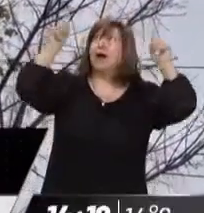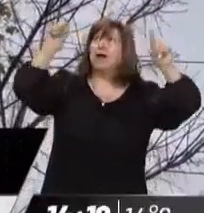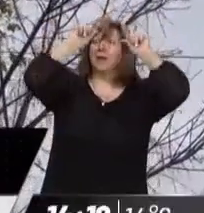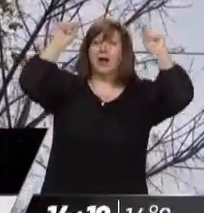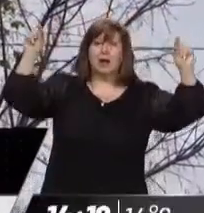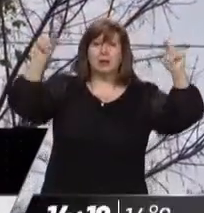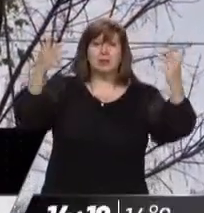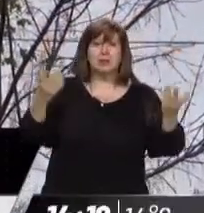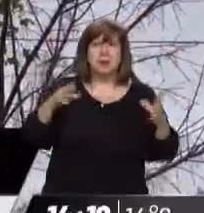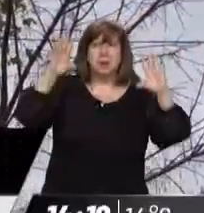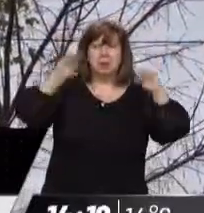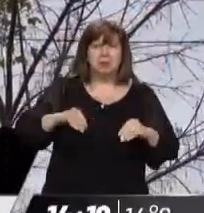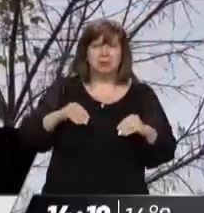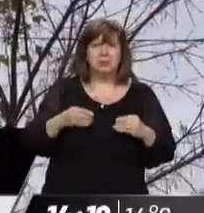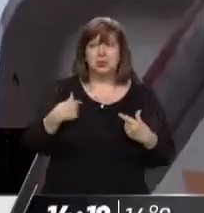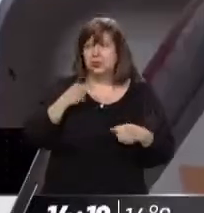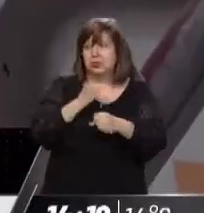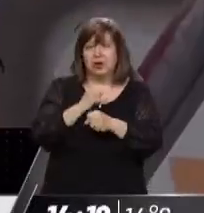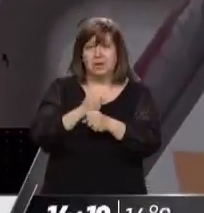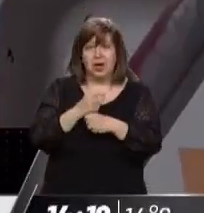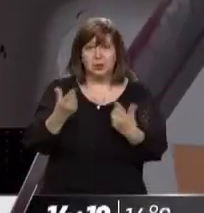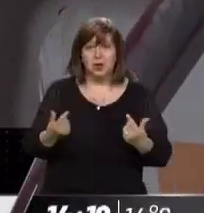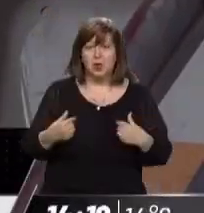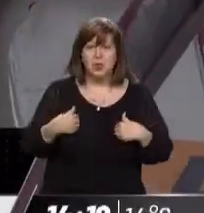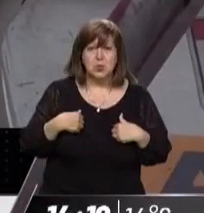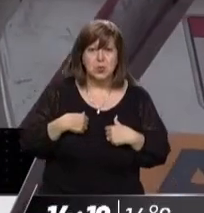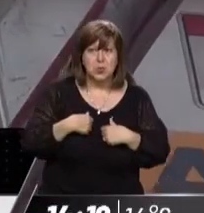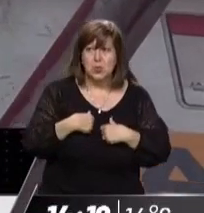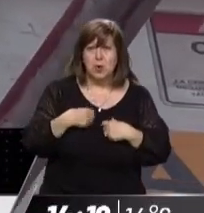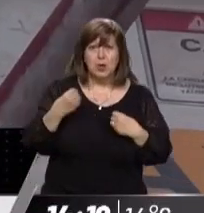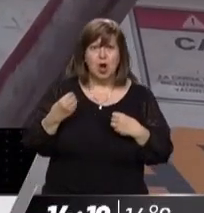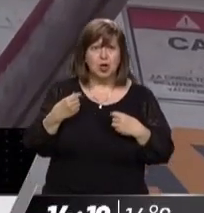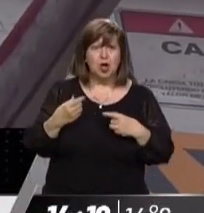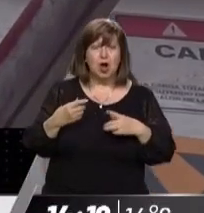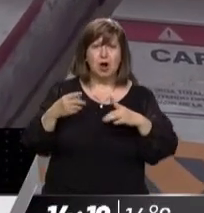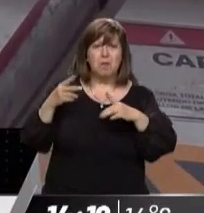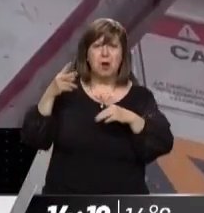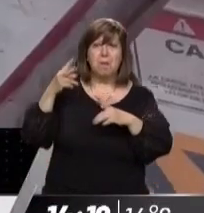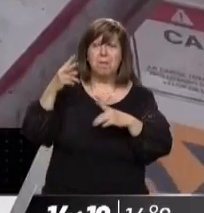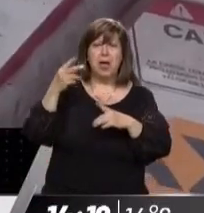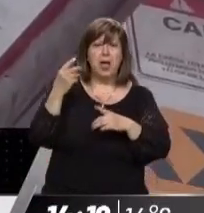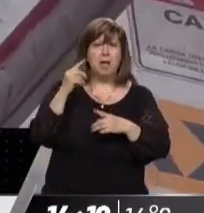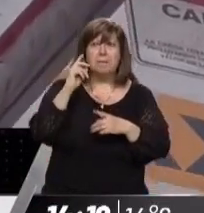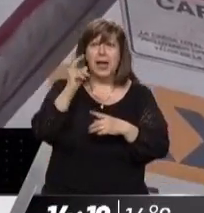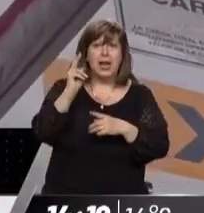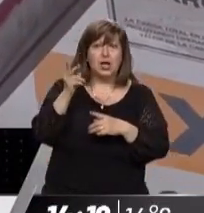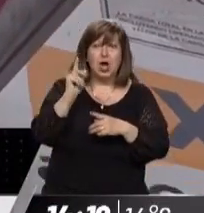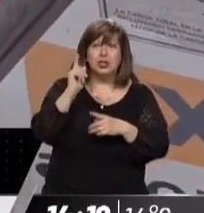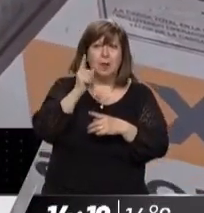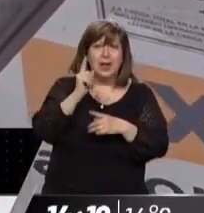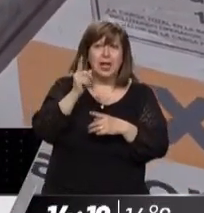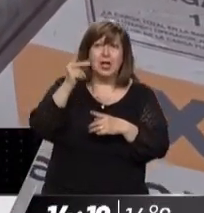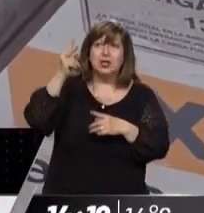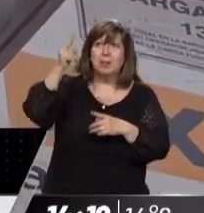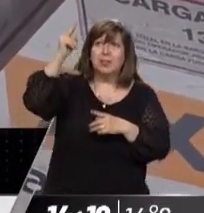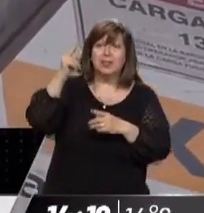tema es que no nos están dejando trabajar. Es muy peligroso robar cables. Sí, bueno, ahí están las cuadrillas de EDEMSA, estaban recién